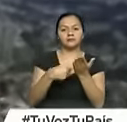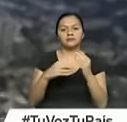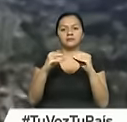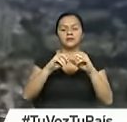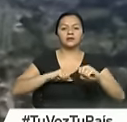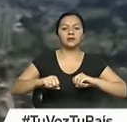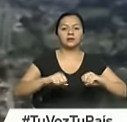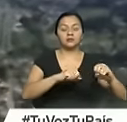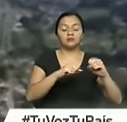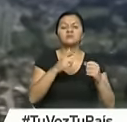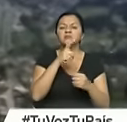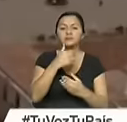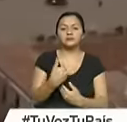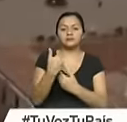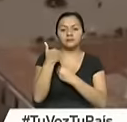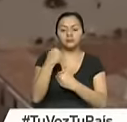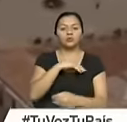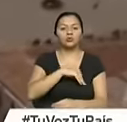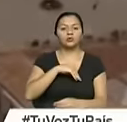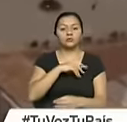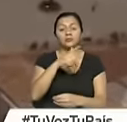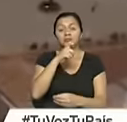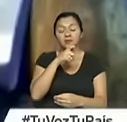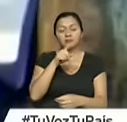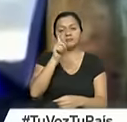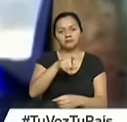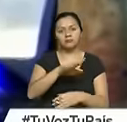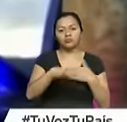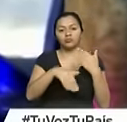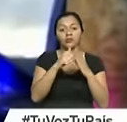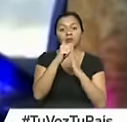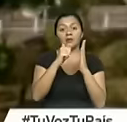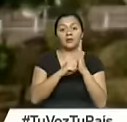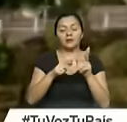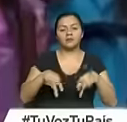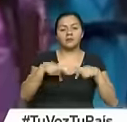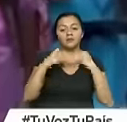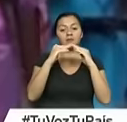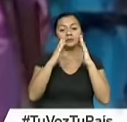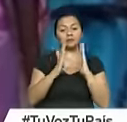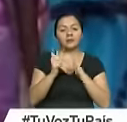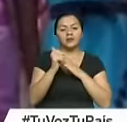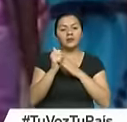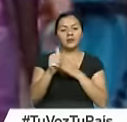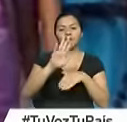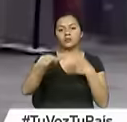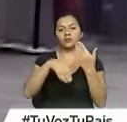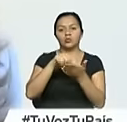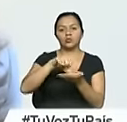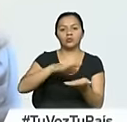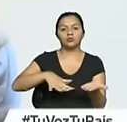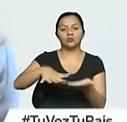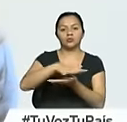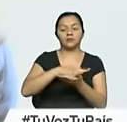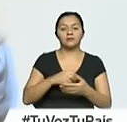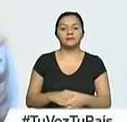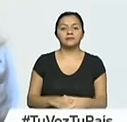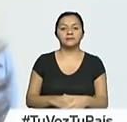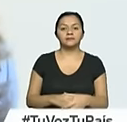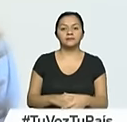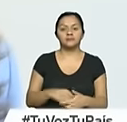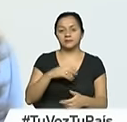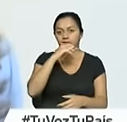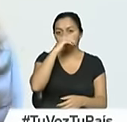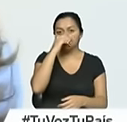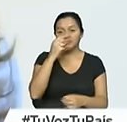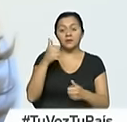gestión. Este es el caso de los municipios, quienes tendrán la nueva agenda urbana que será una guía para las ciudades. En Quito estaremos